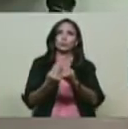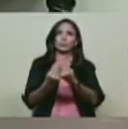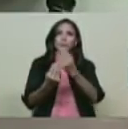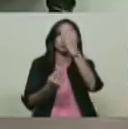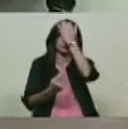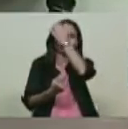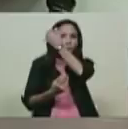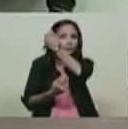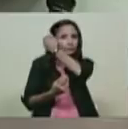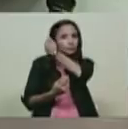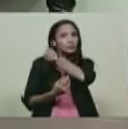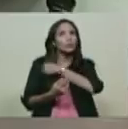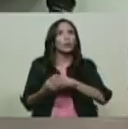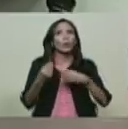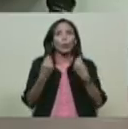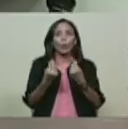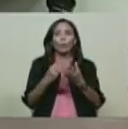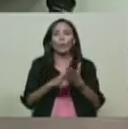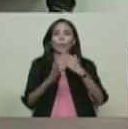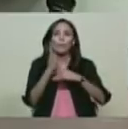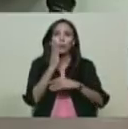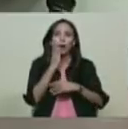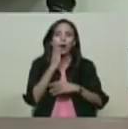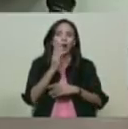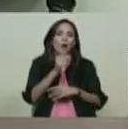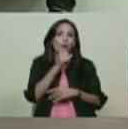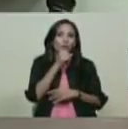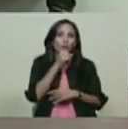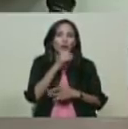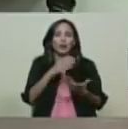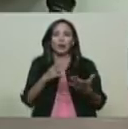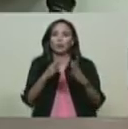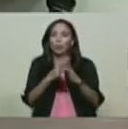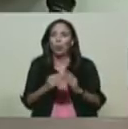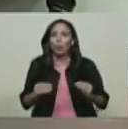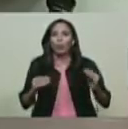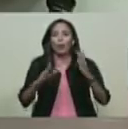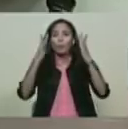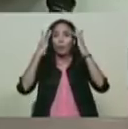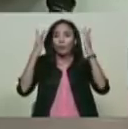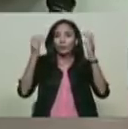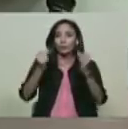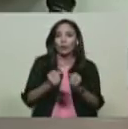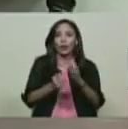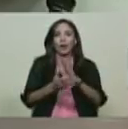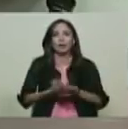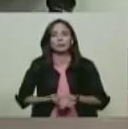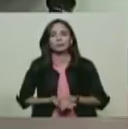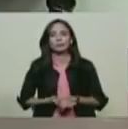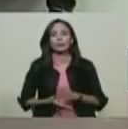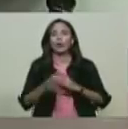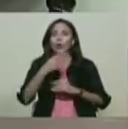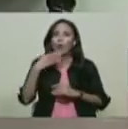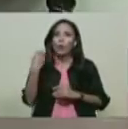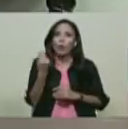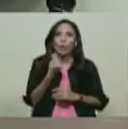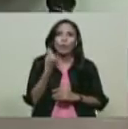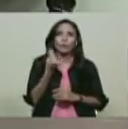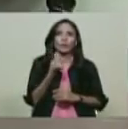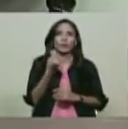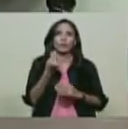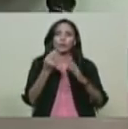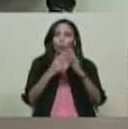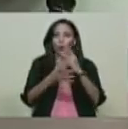mujer venezolana, madre, abuela, sabe la mujer profesional, sabe la juventud venezolana, que aquí